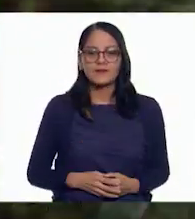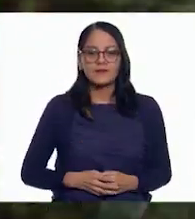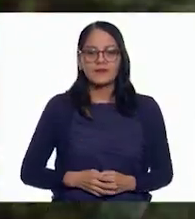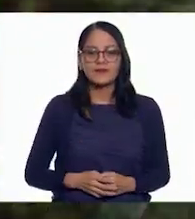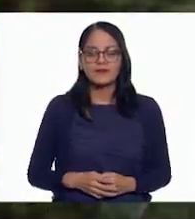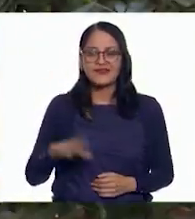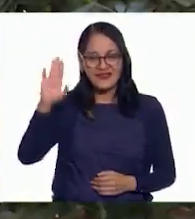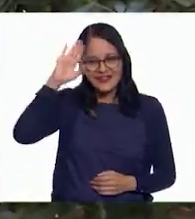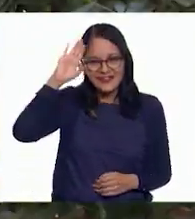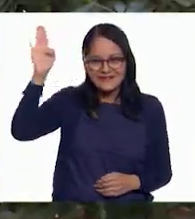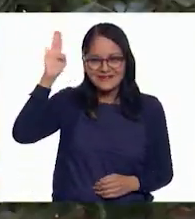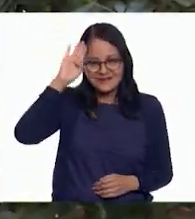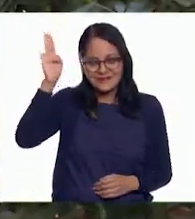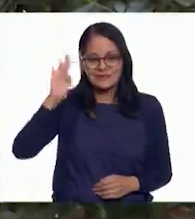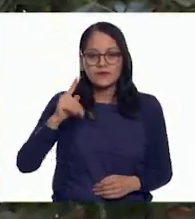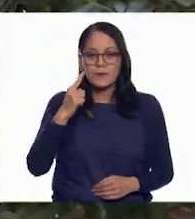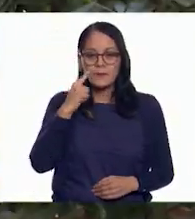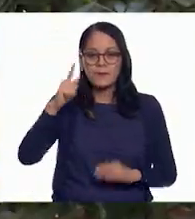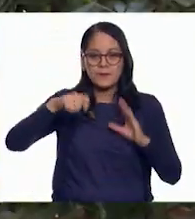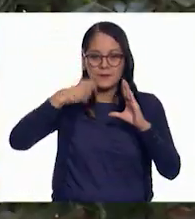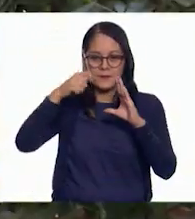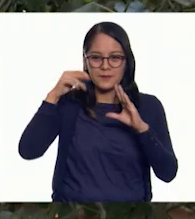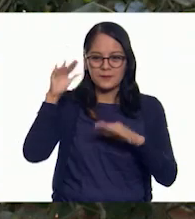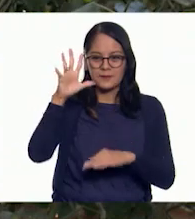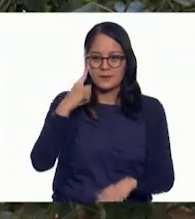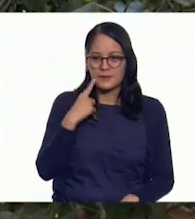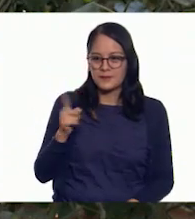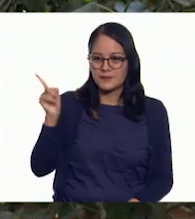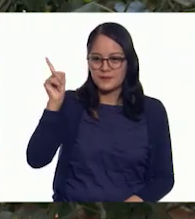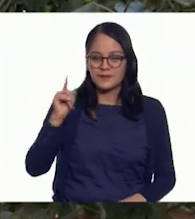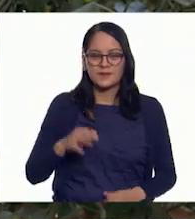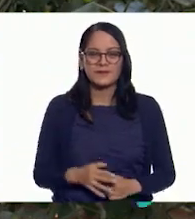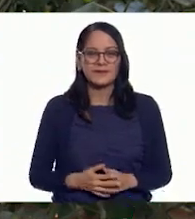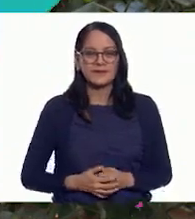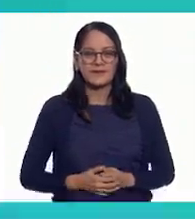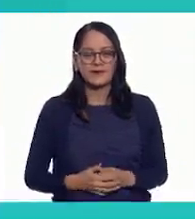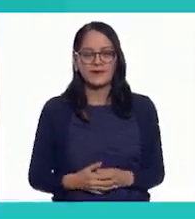¡Hola! ¡Vamos a ver el siguiente video!